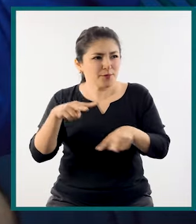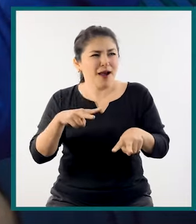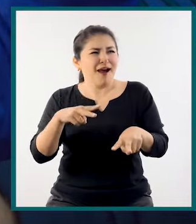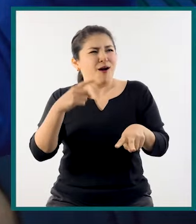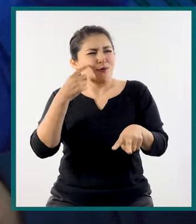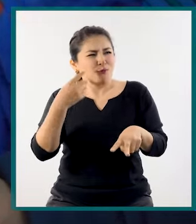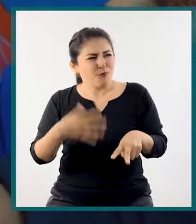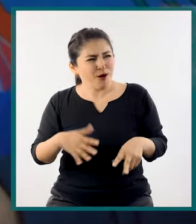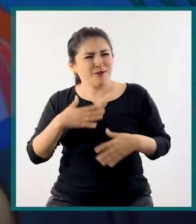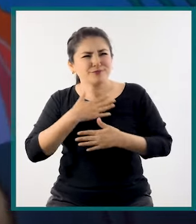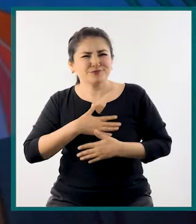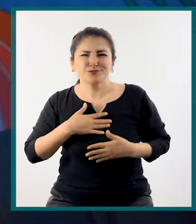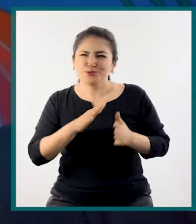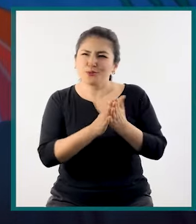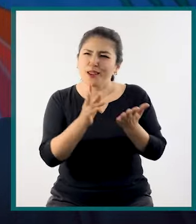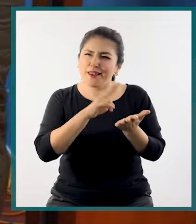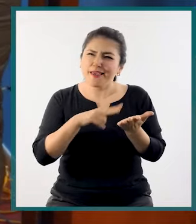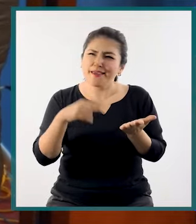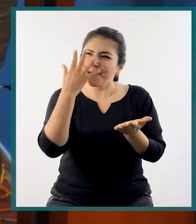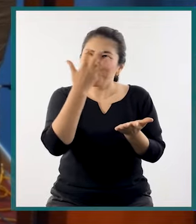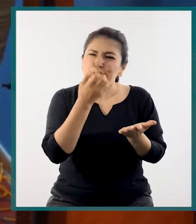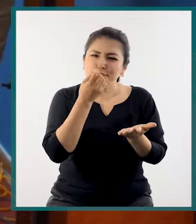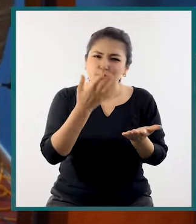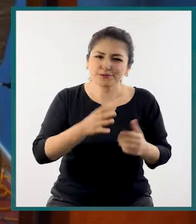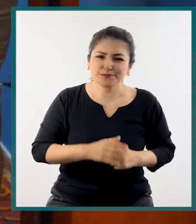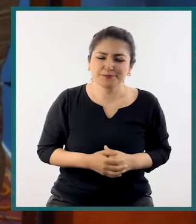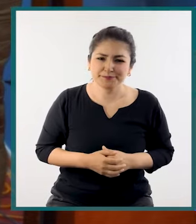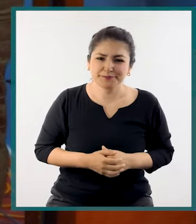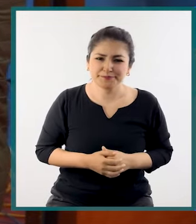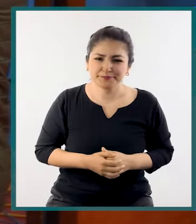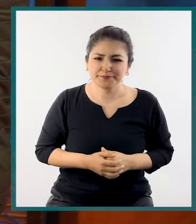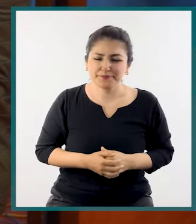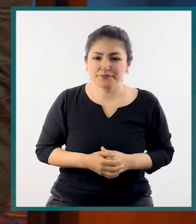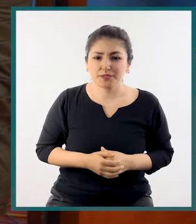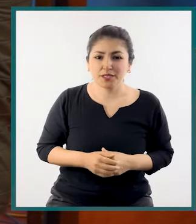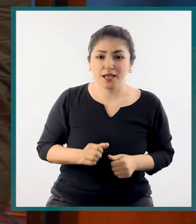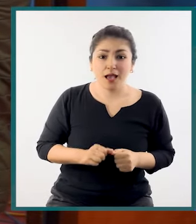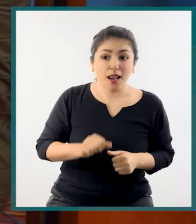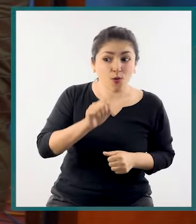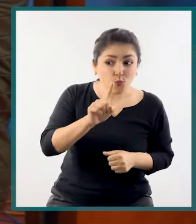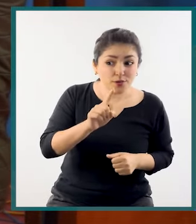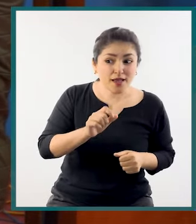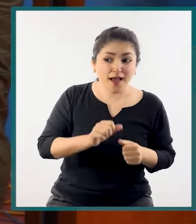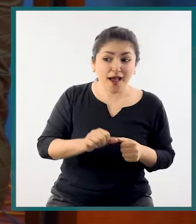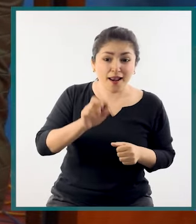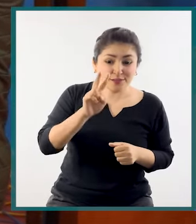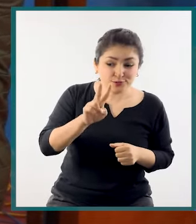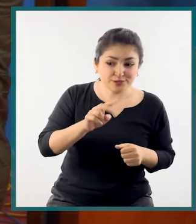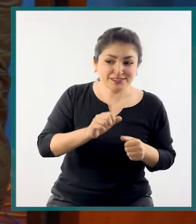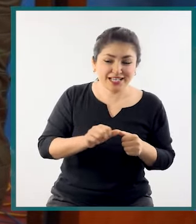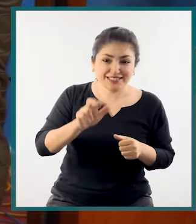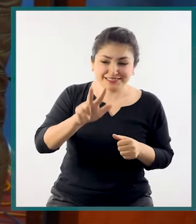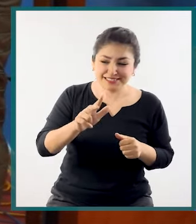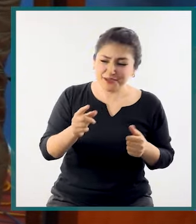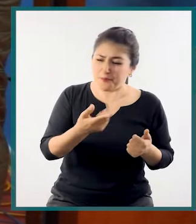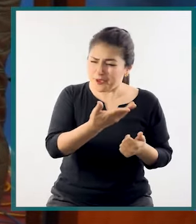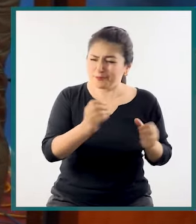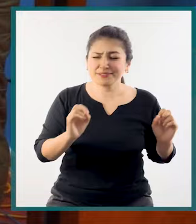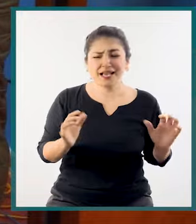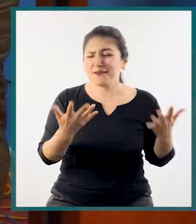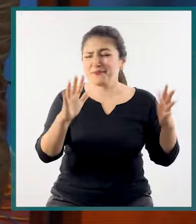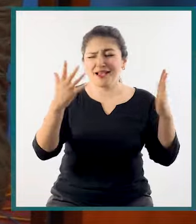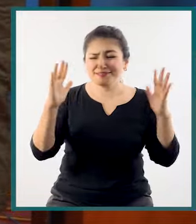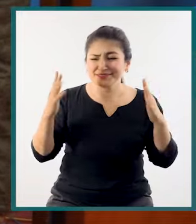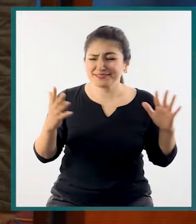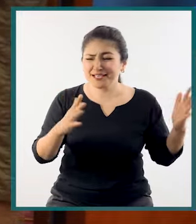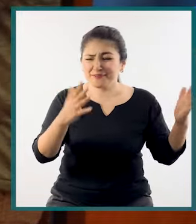ver, wow, qué hermoso es la literatura. A la una, a las dos y a las tres. Los aplausos, por